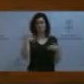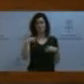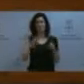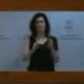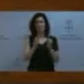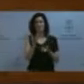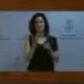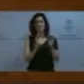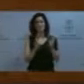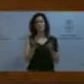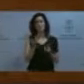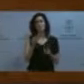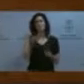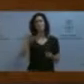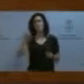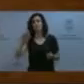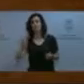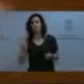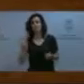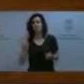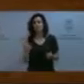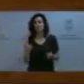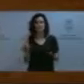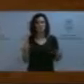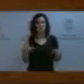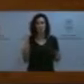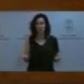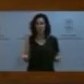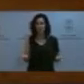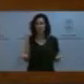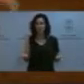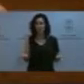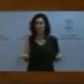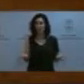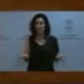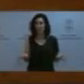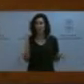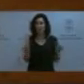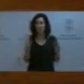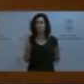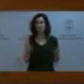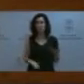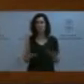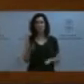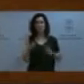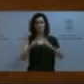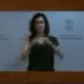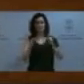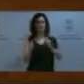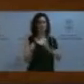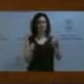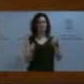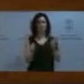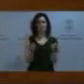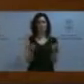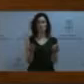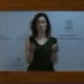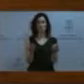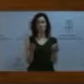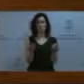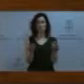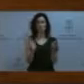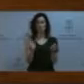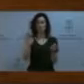soporte vital básico en relación con la otra parte del oriente, que es la zona donde hay más concentración de